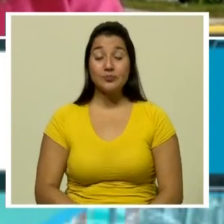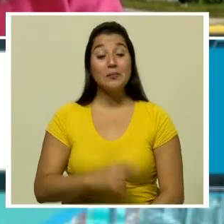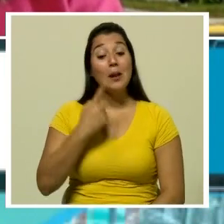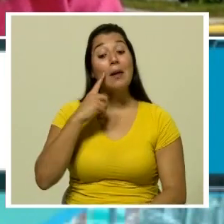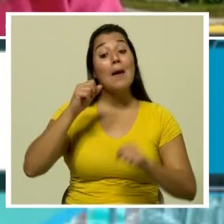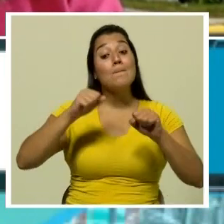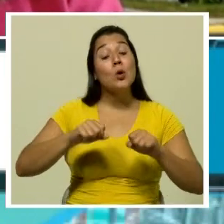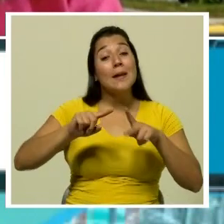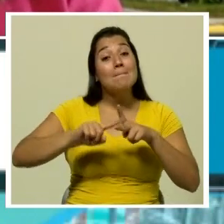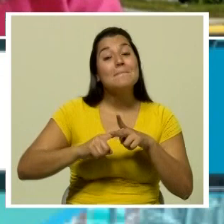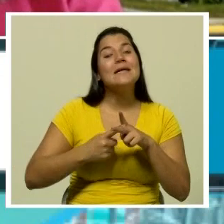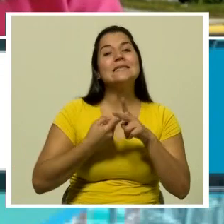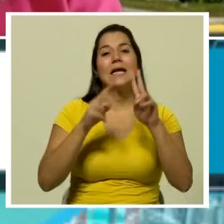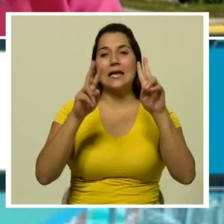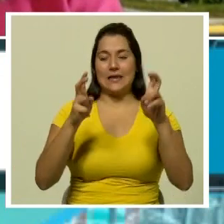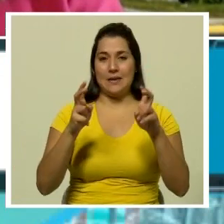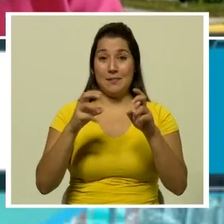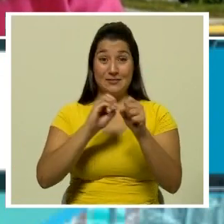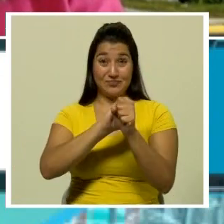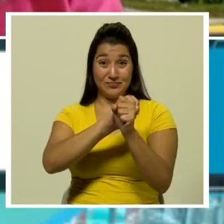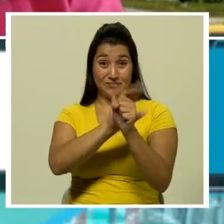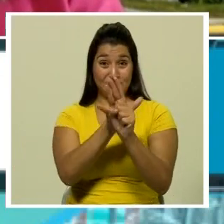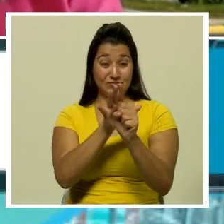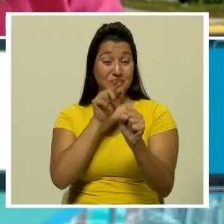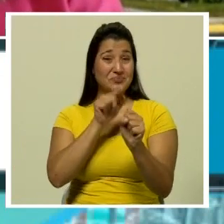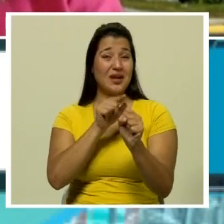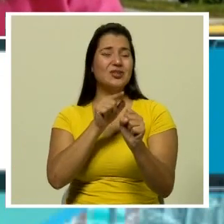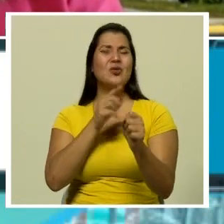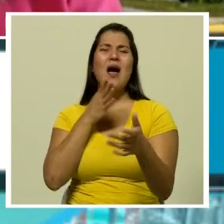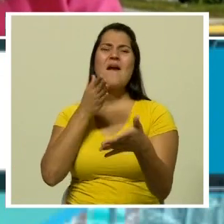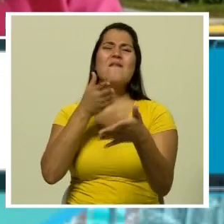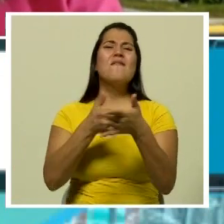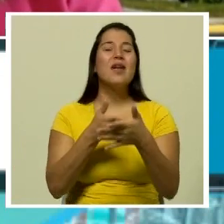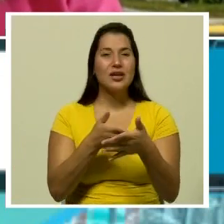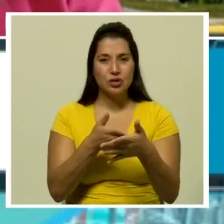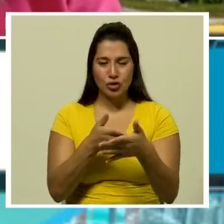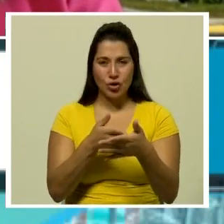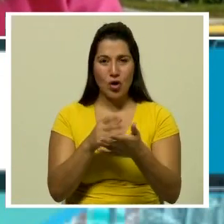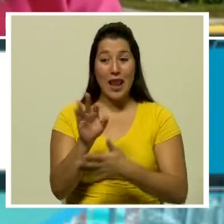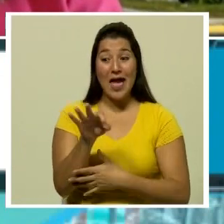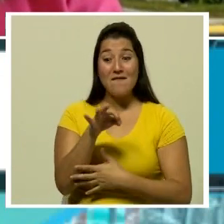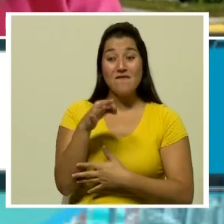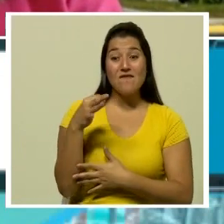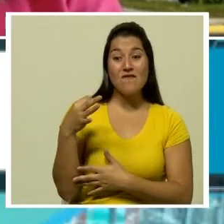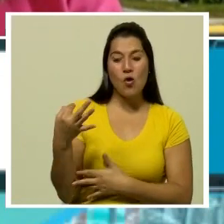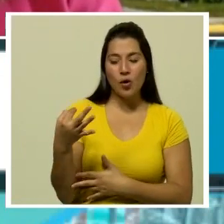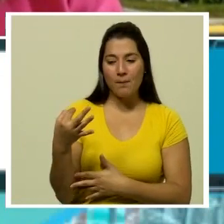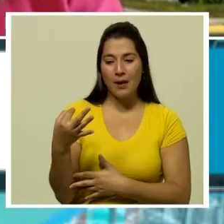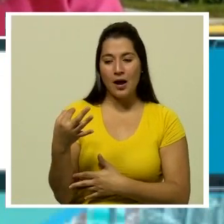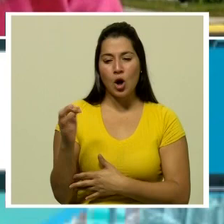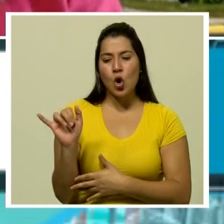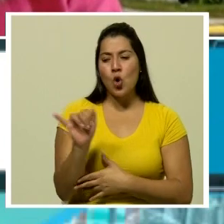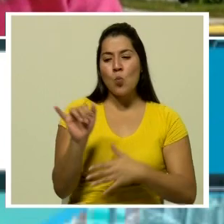calor, el coronavirus afectó la manera en que el planeta entero se